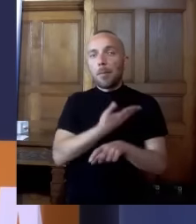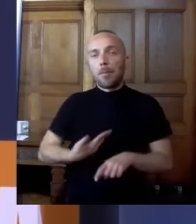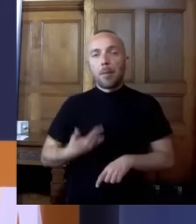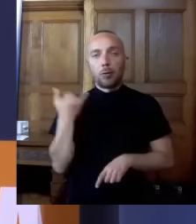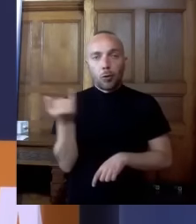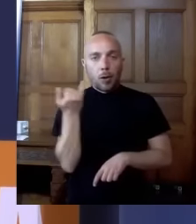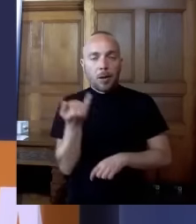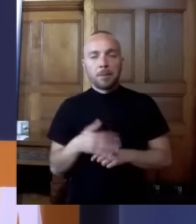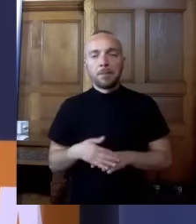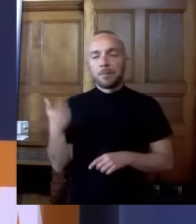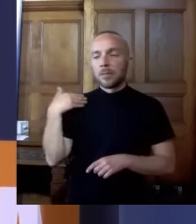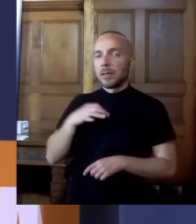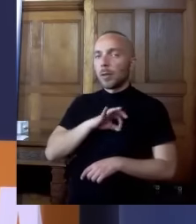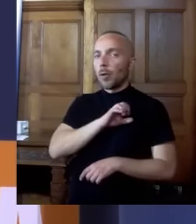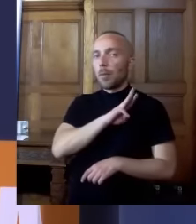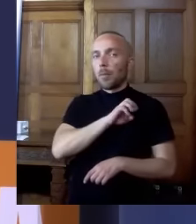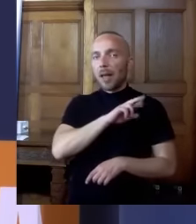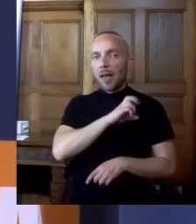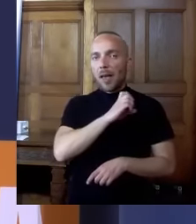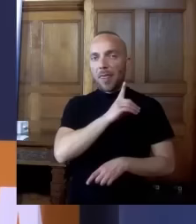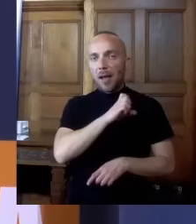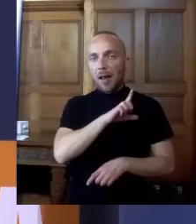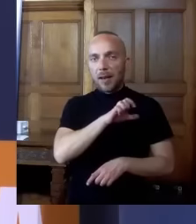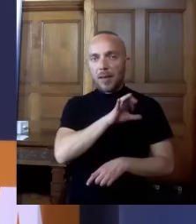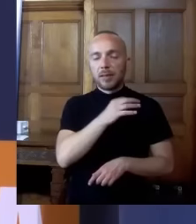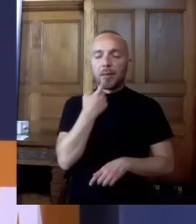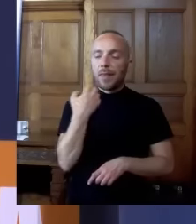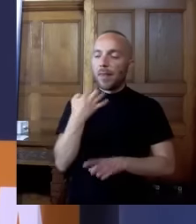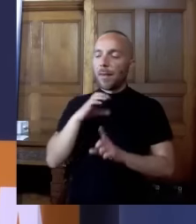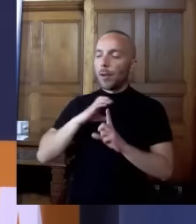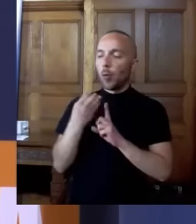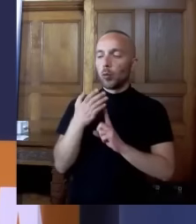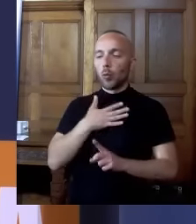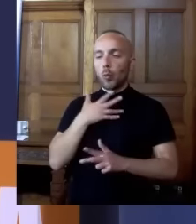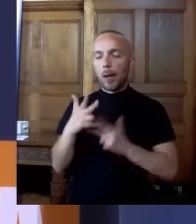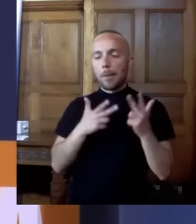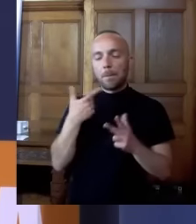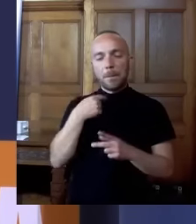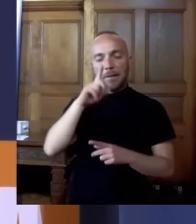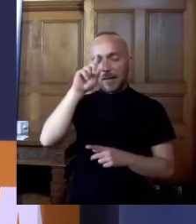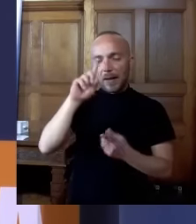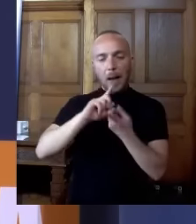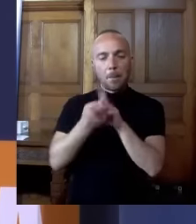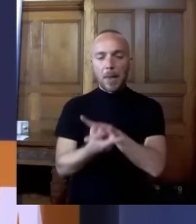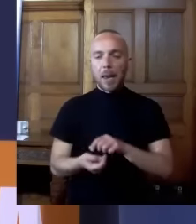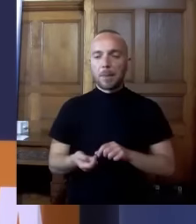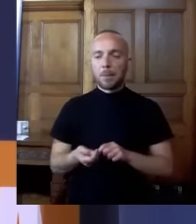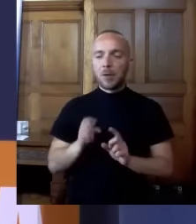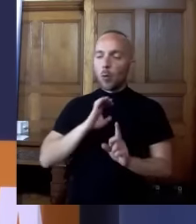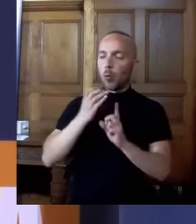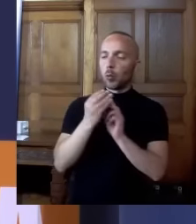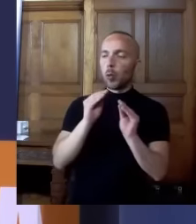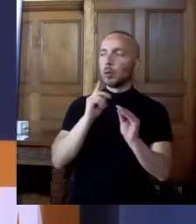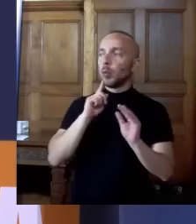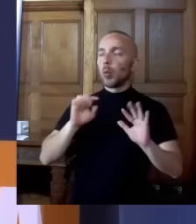día le escuchaba al Señor pradales decir que hay que cambiar la cultura en euskadi no que hay que cambiar esa cultura por la cual la